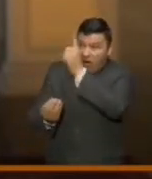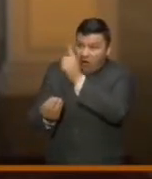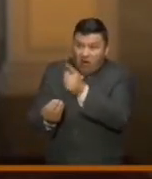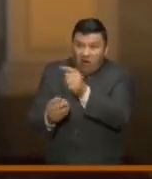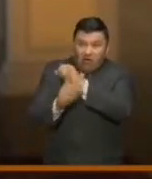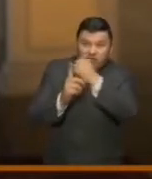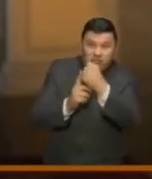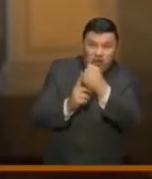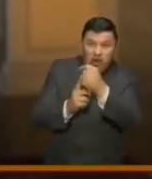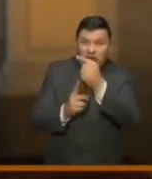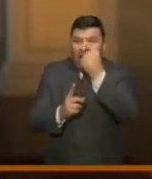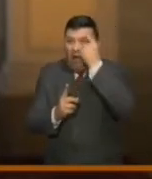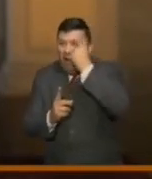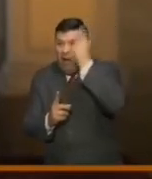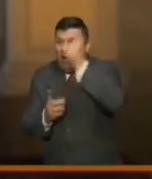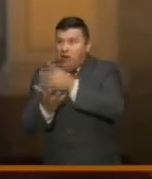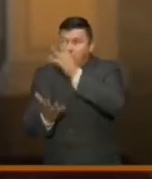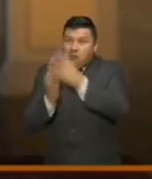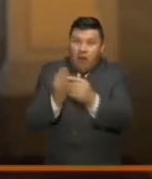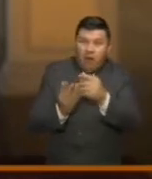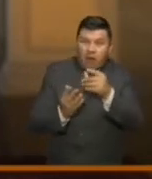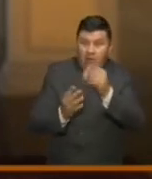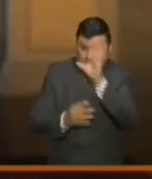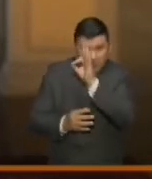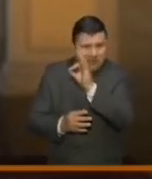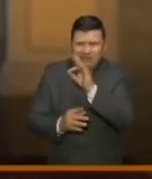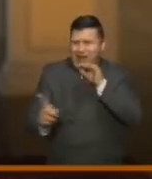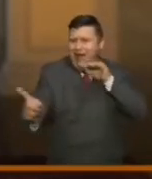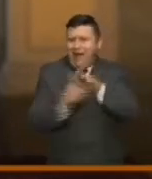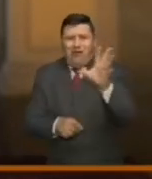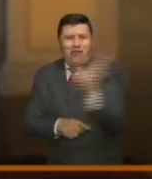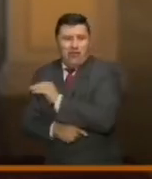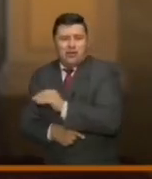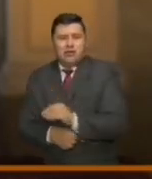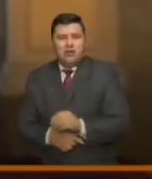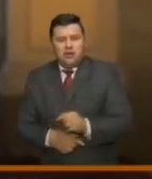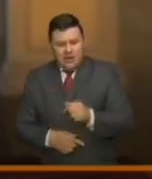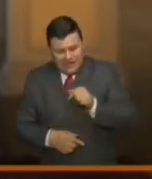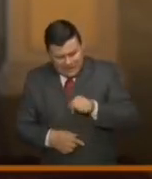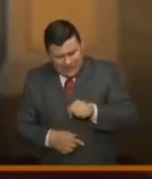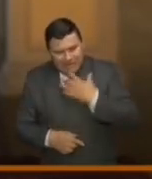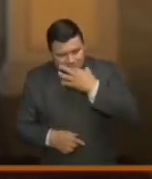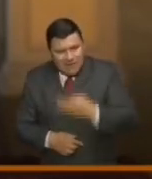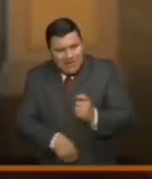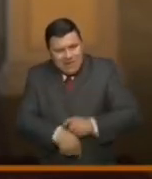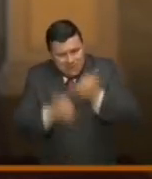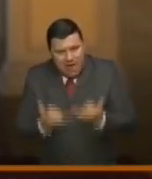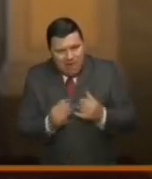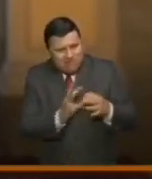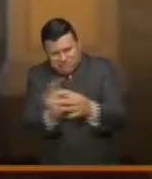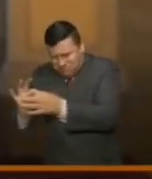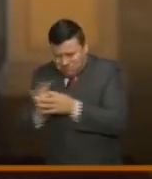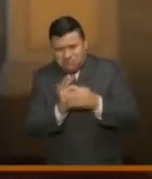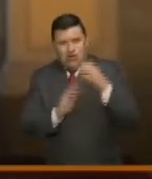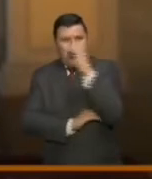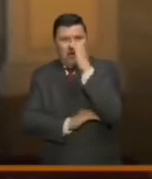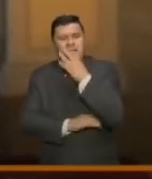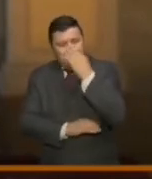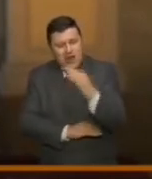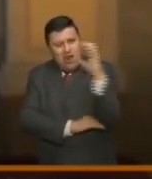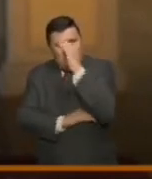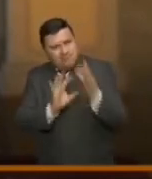ni compra ideologías este es el momento de la verdadera unión de los colombianos de la verdadera